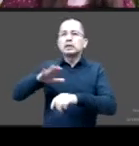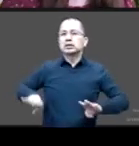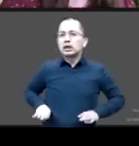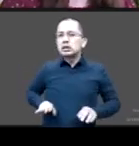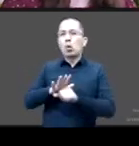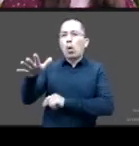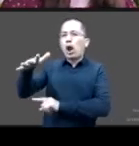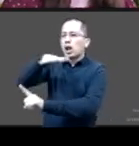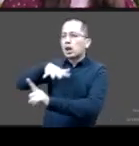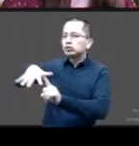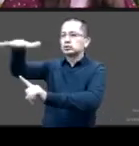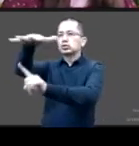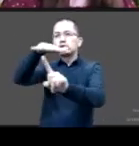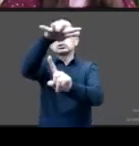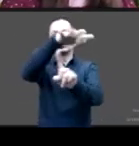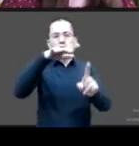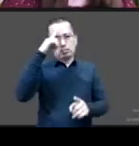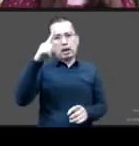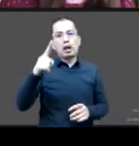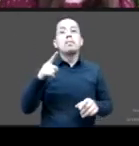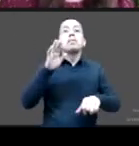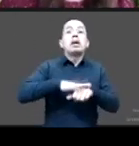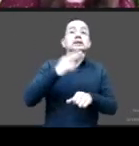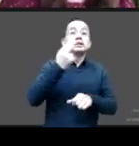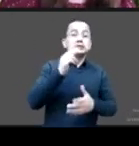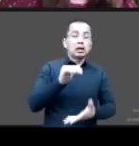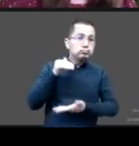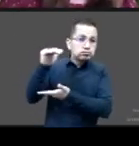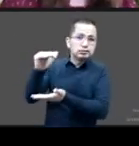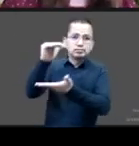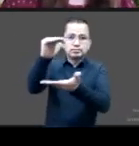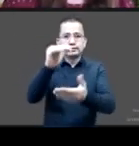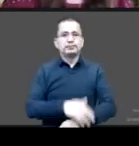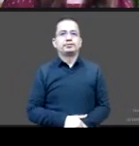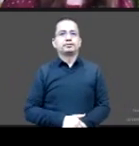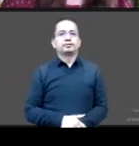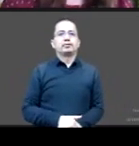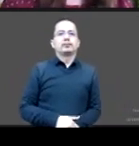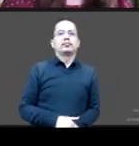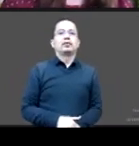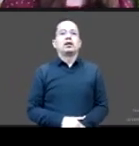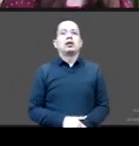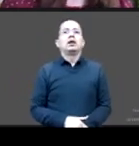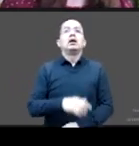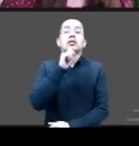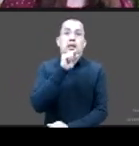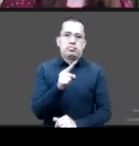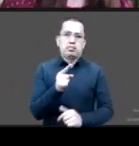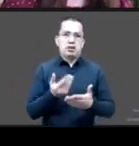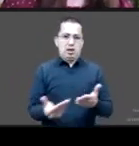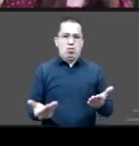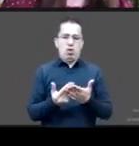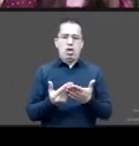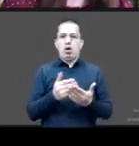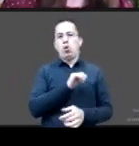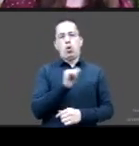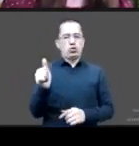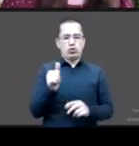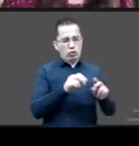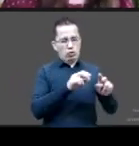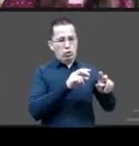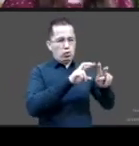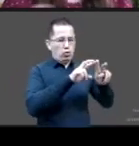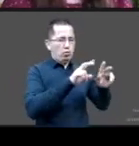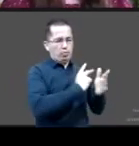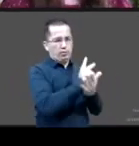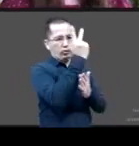todo este tipo de ayudas tenemos ahora un nuevo ambiente que es plan de vida en donde buscamos también